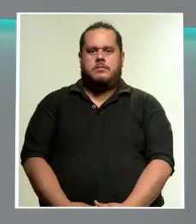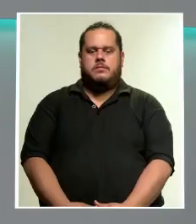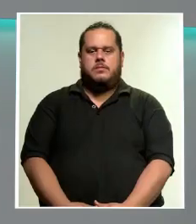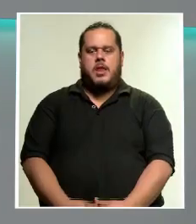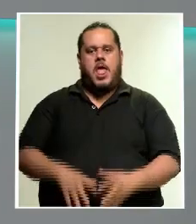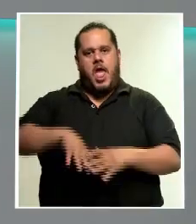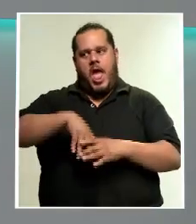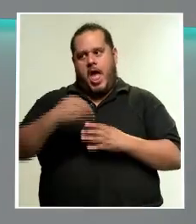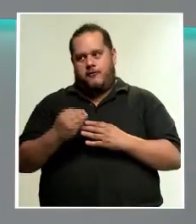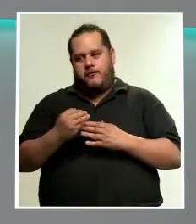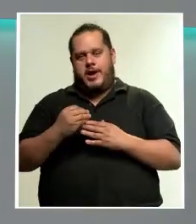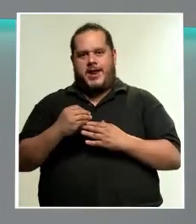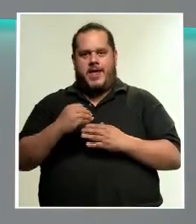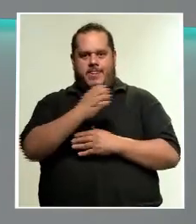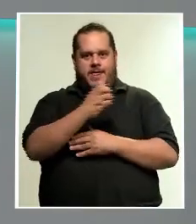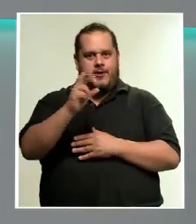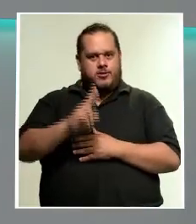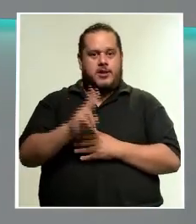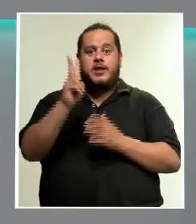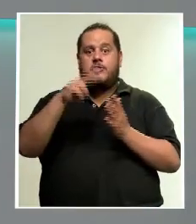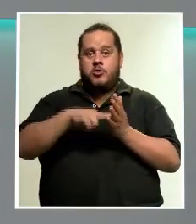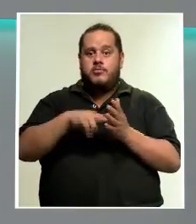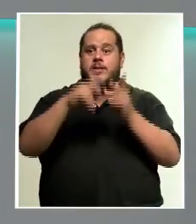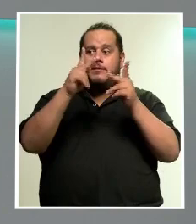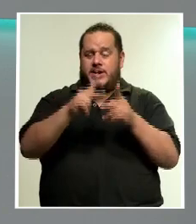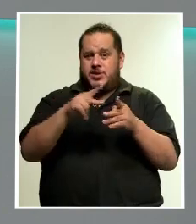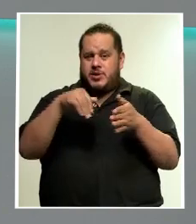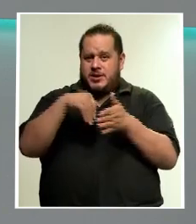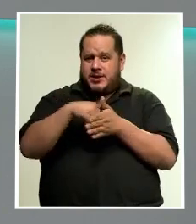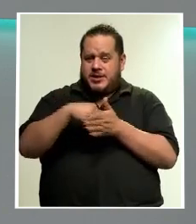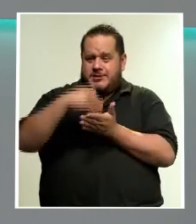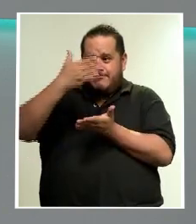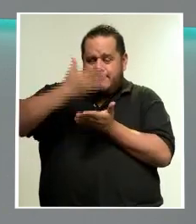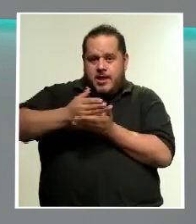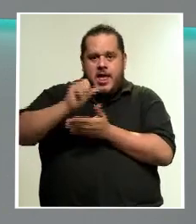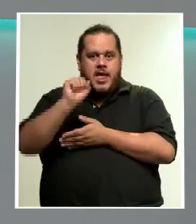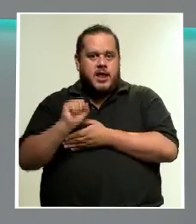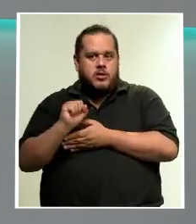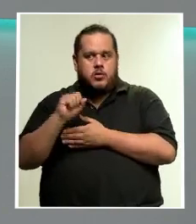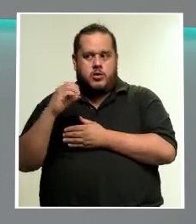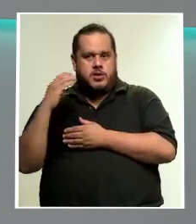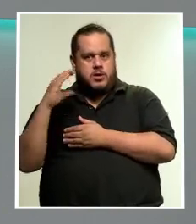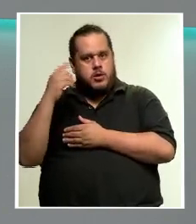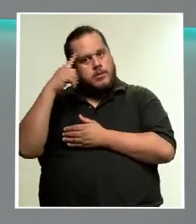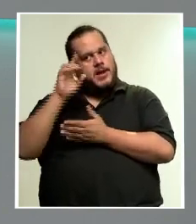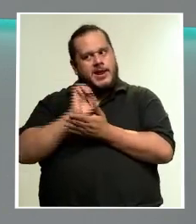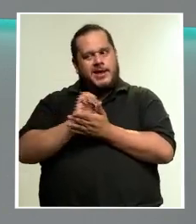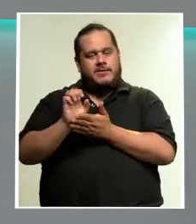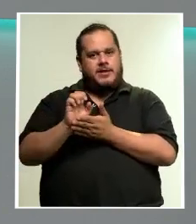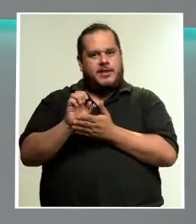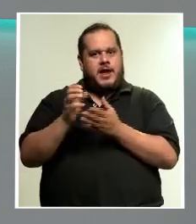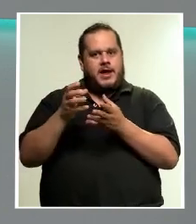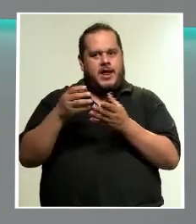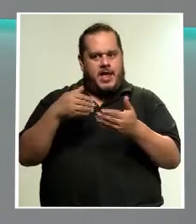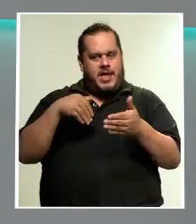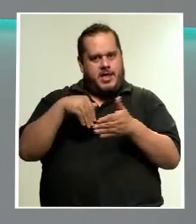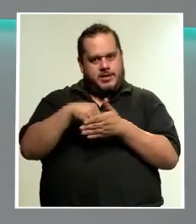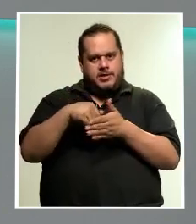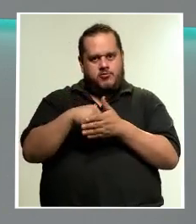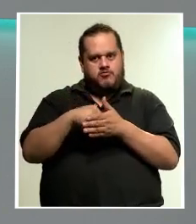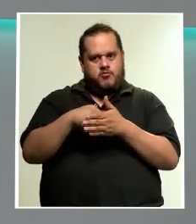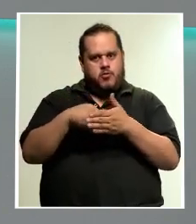Fuera de nuestras fronteras, 2.000 personas bloqueadas en el sur de Colombia para evitar saturación en la frontera con Panamá.